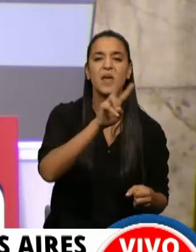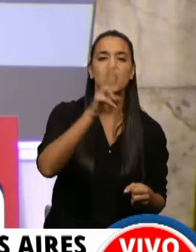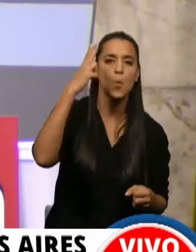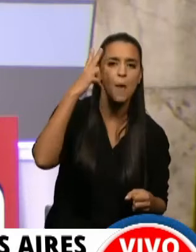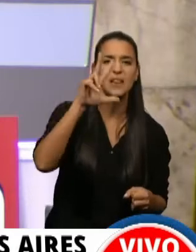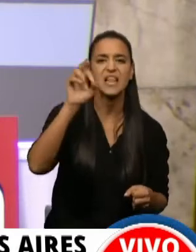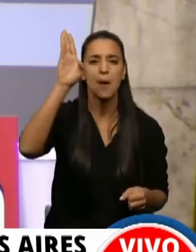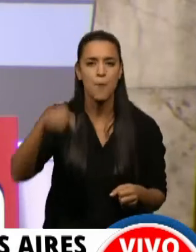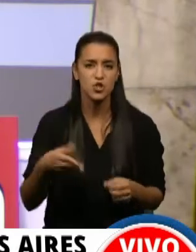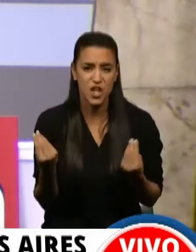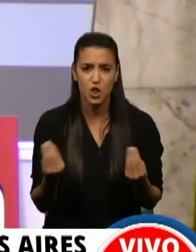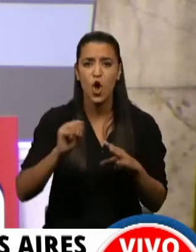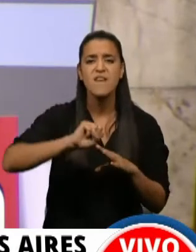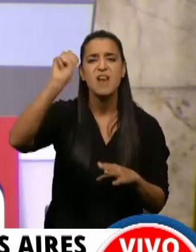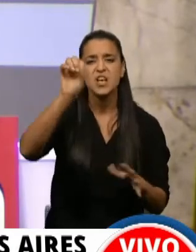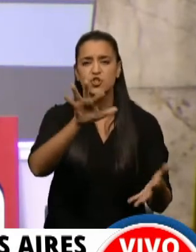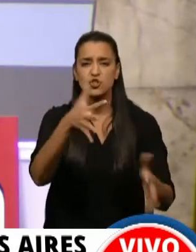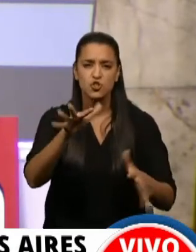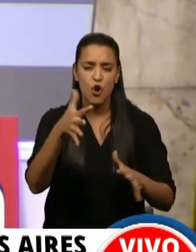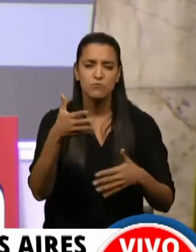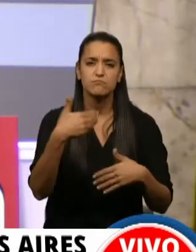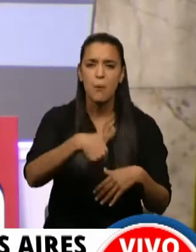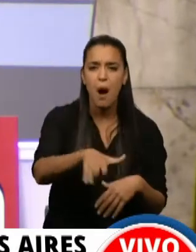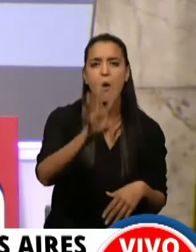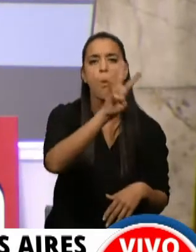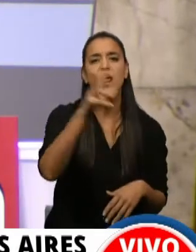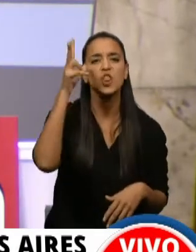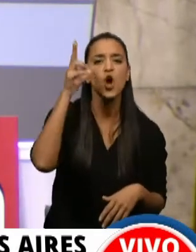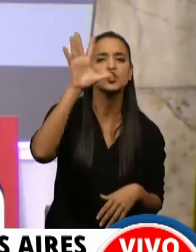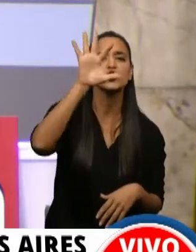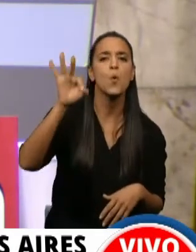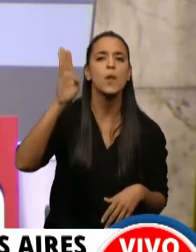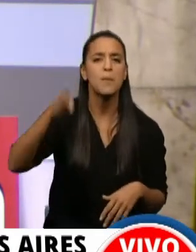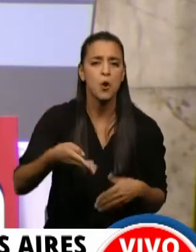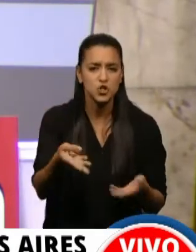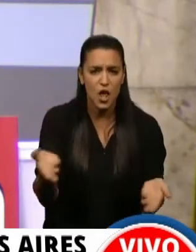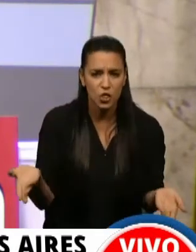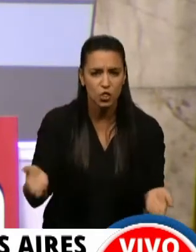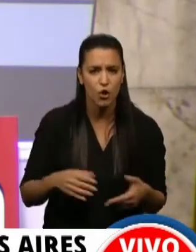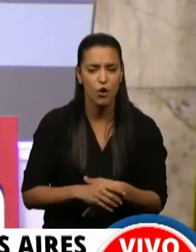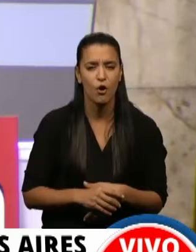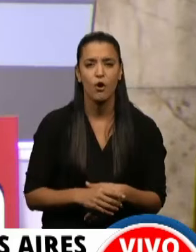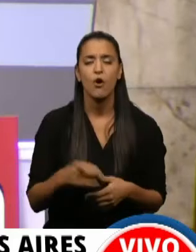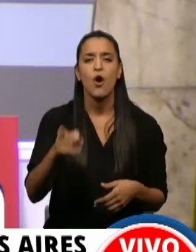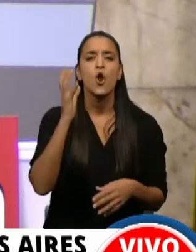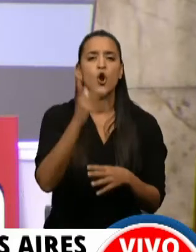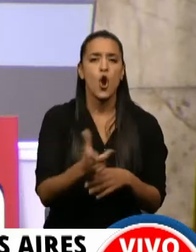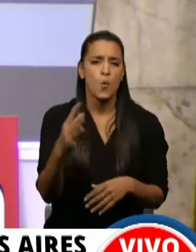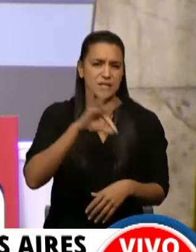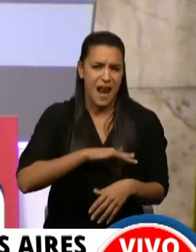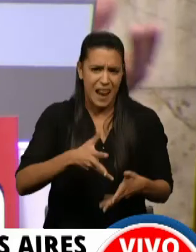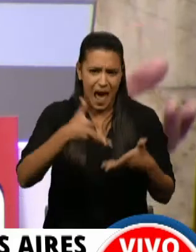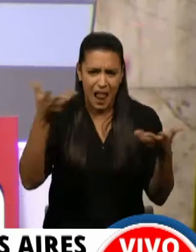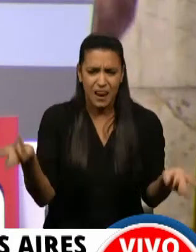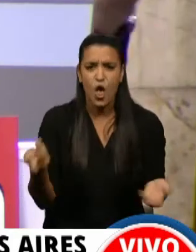cuando la inflación está calculada, proyectada en 48 a 50%. Es un robo salarial enorme.